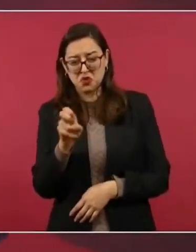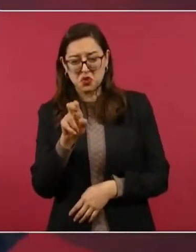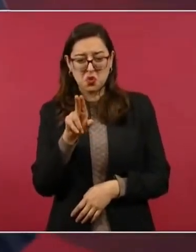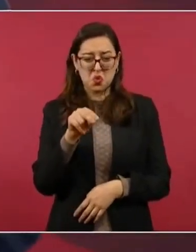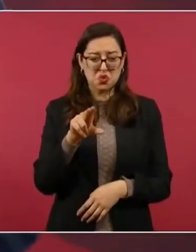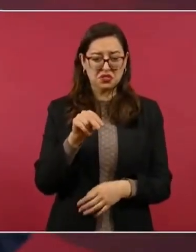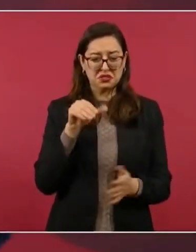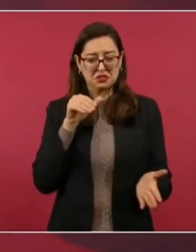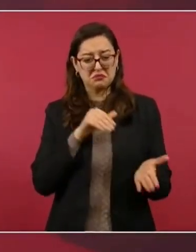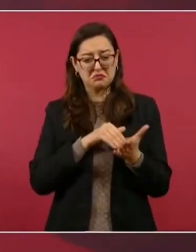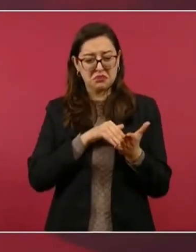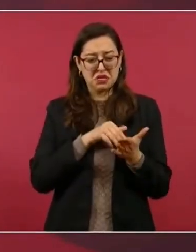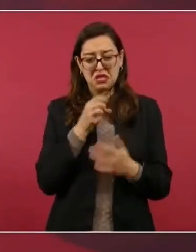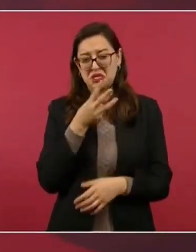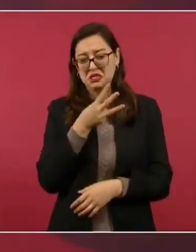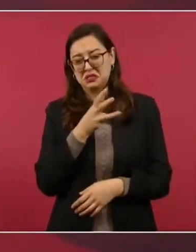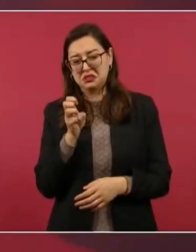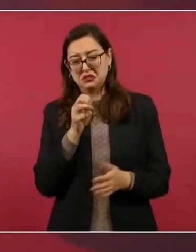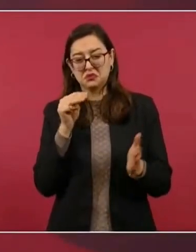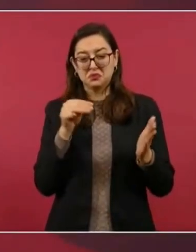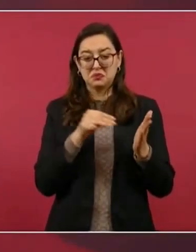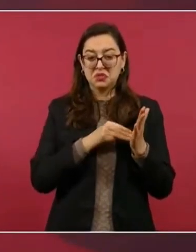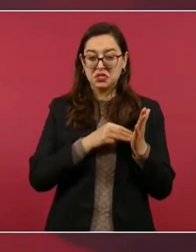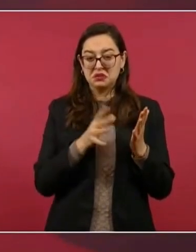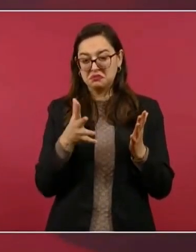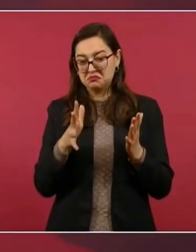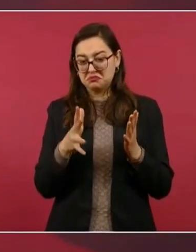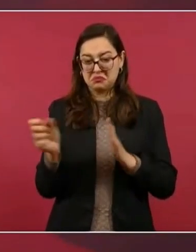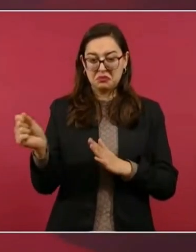280 más o menos, 300.